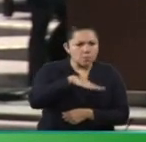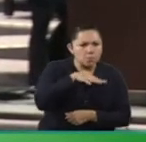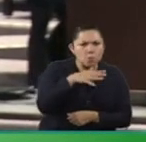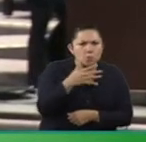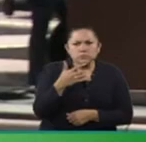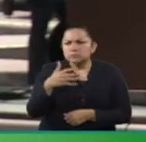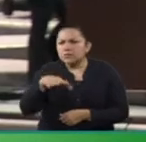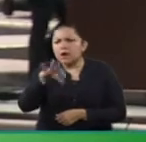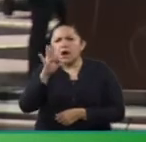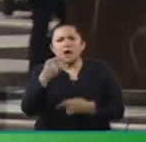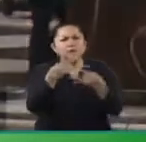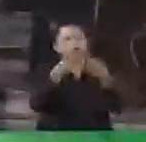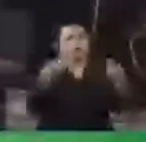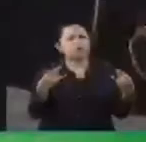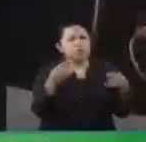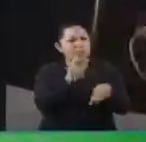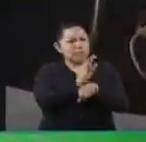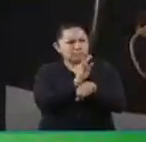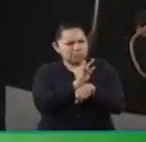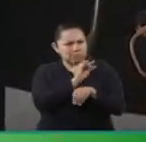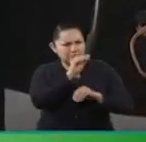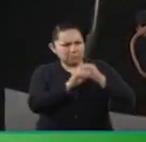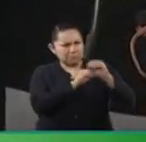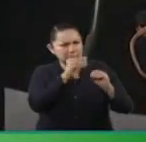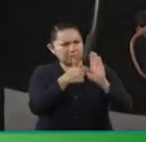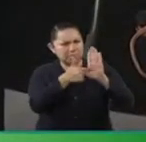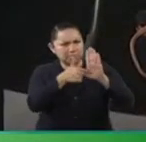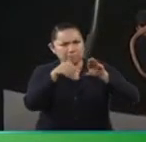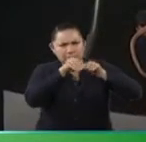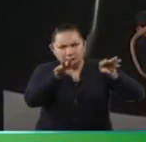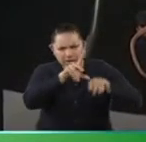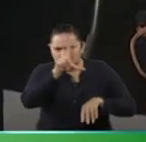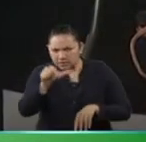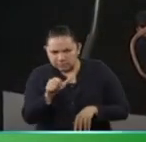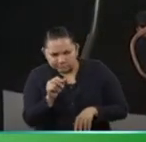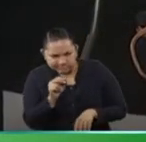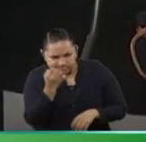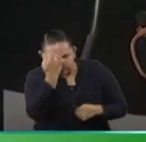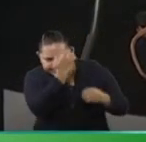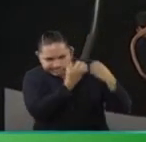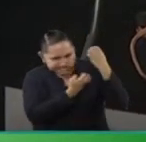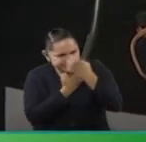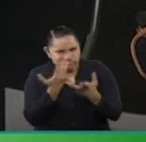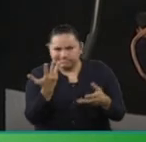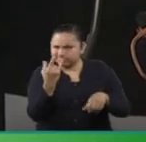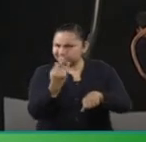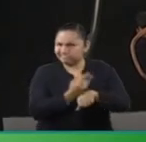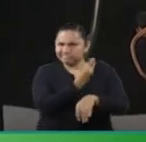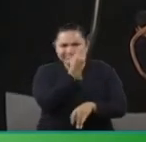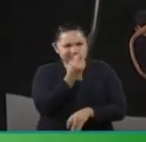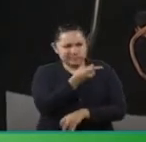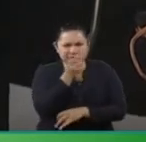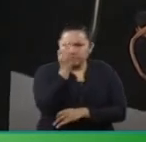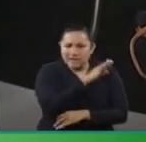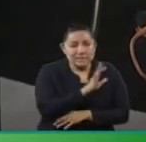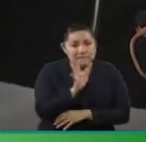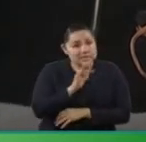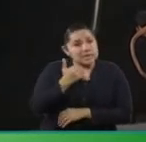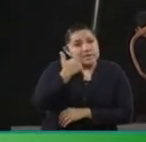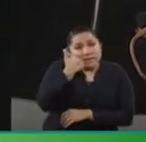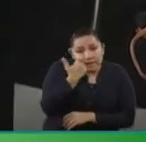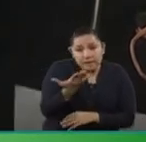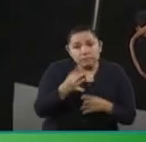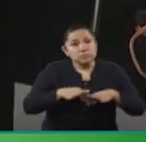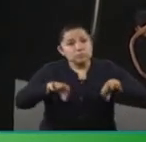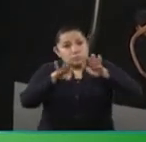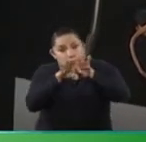el gobierno de López Obrador inició con un compromiso Público de esclarecer los hechos brindar justicia a las víctimas y dar castigo a los